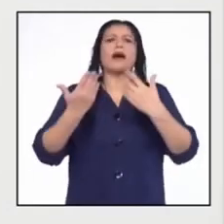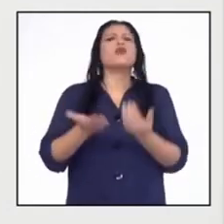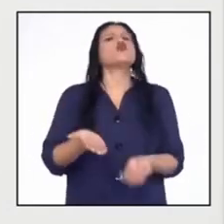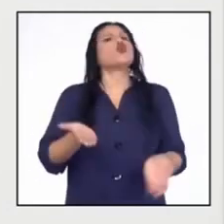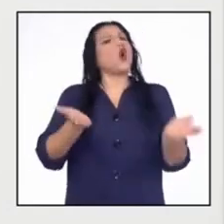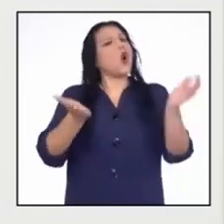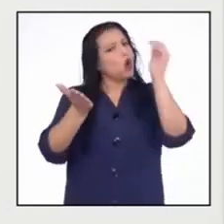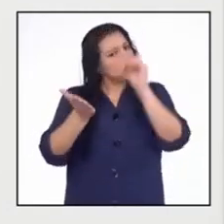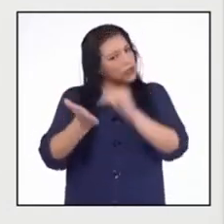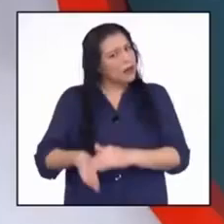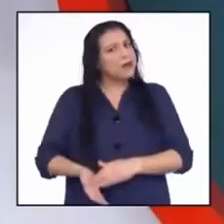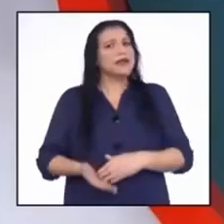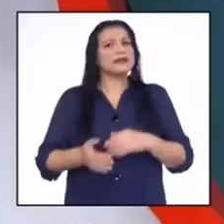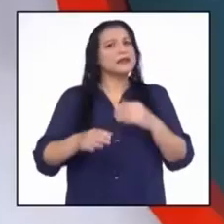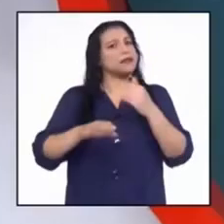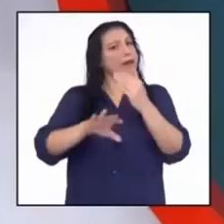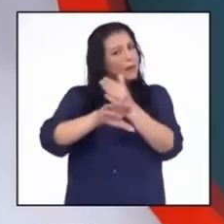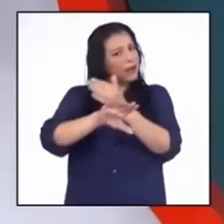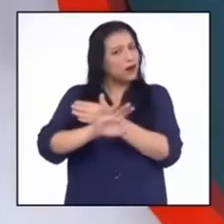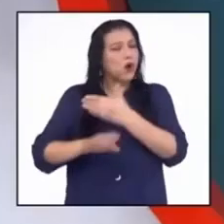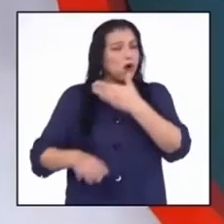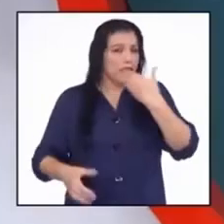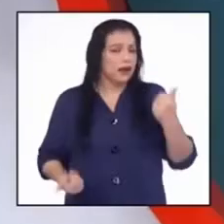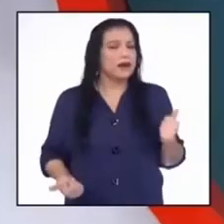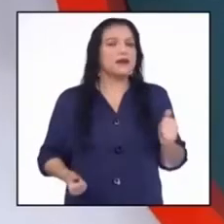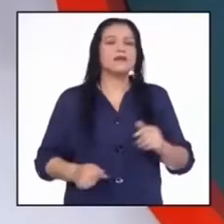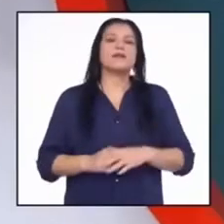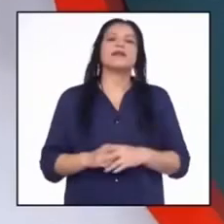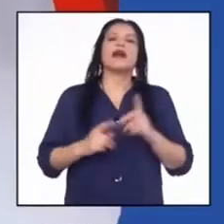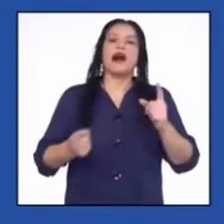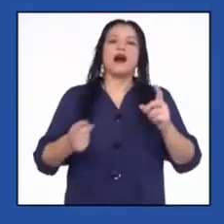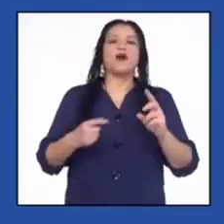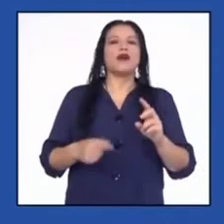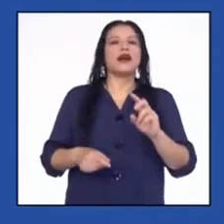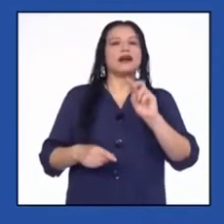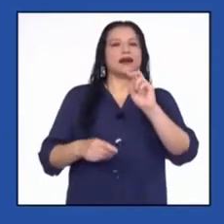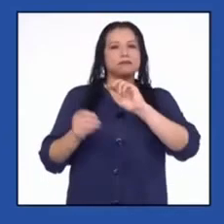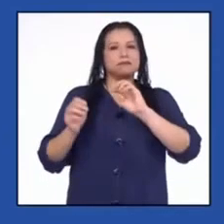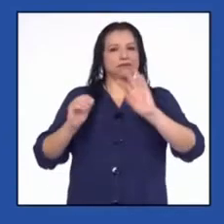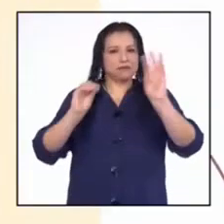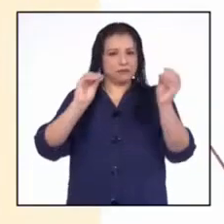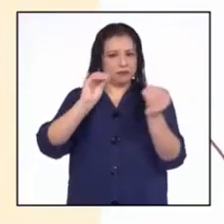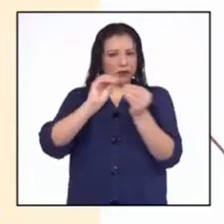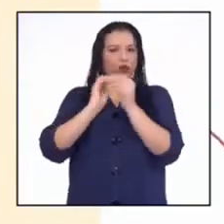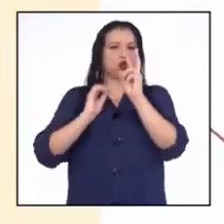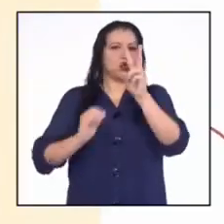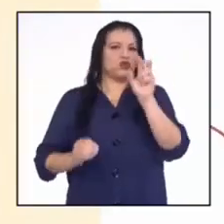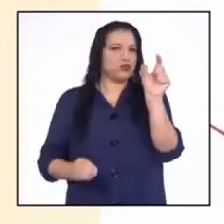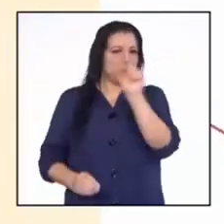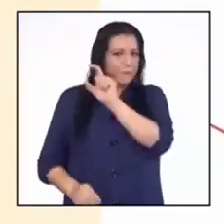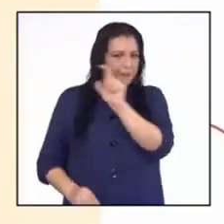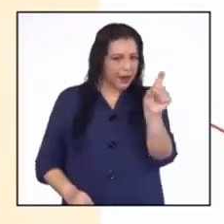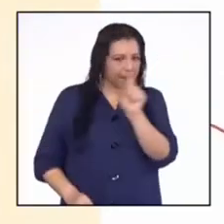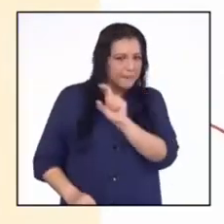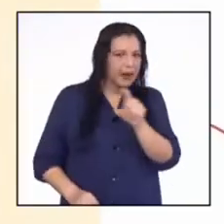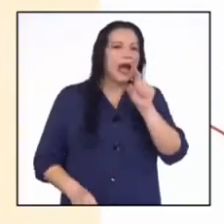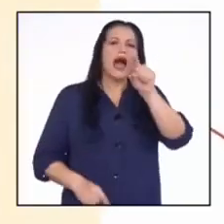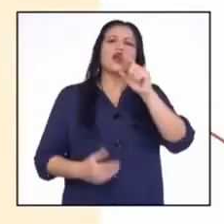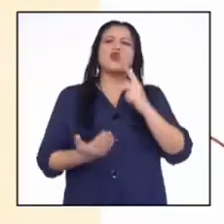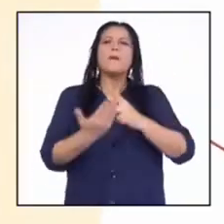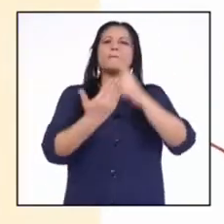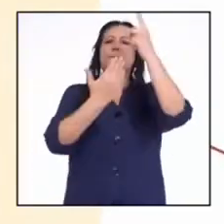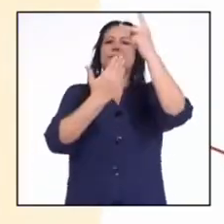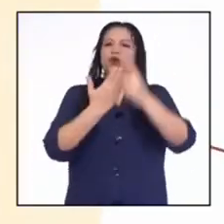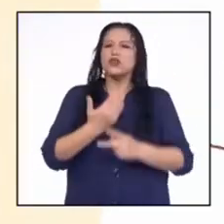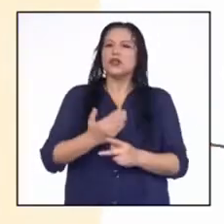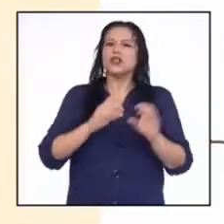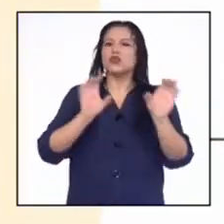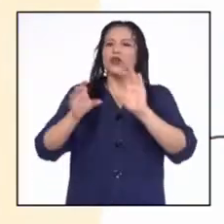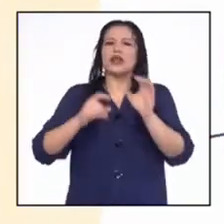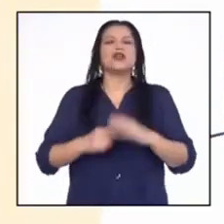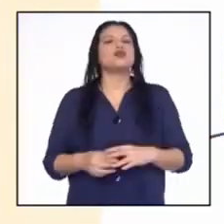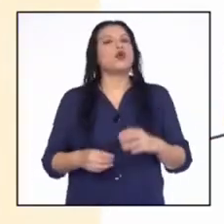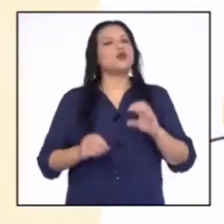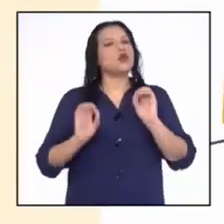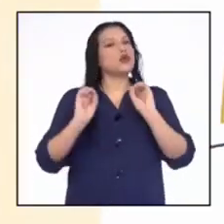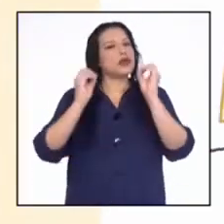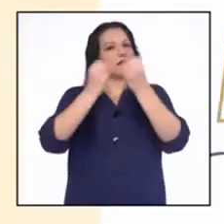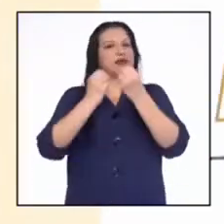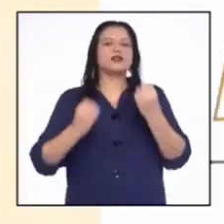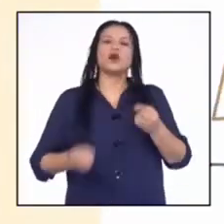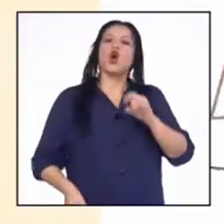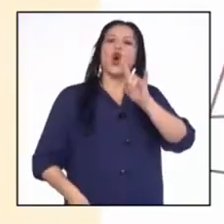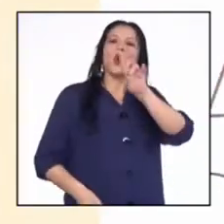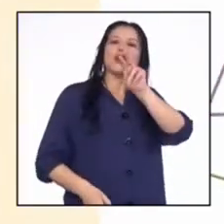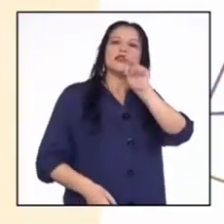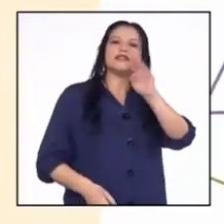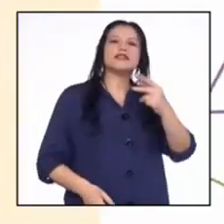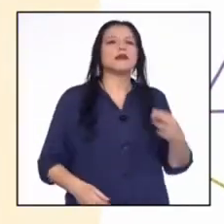luego aún más. Pongo los siguientes 2 párrafos. Hay un proyecto que hizo una institución llamada UNICEF con la